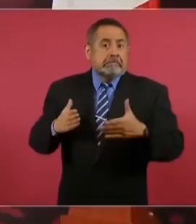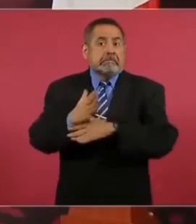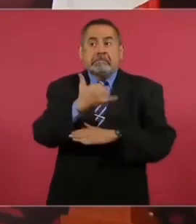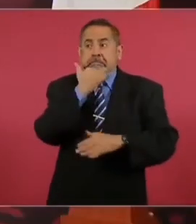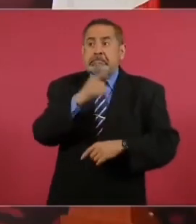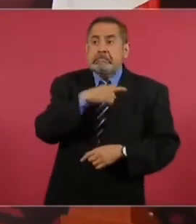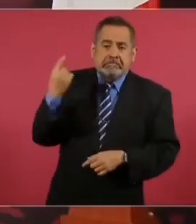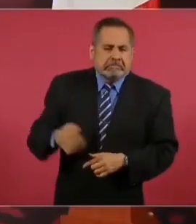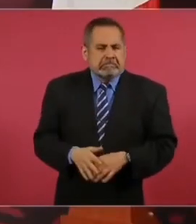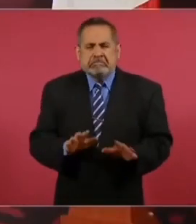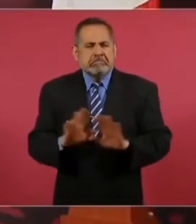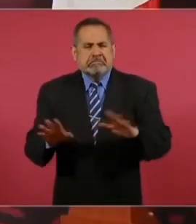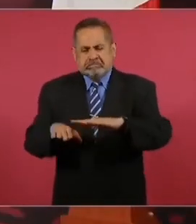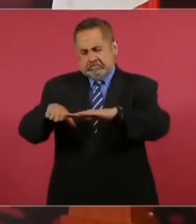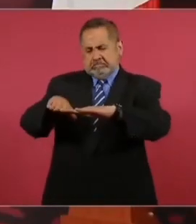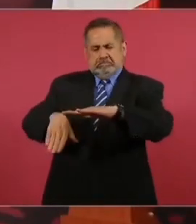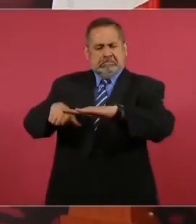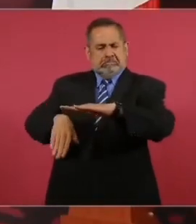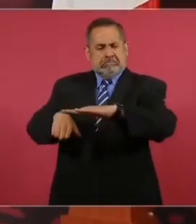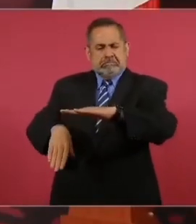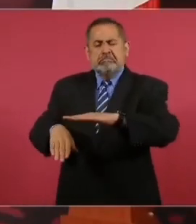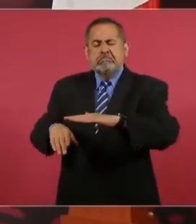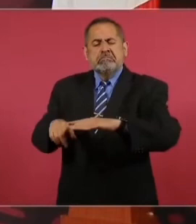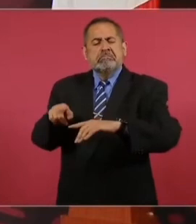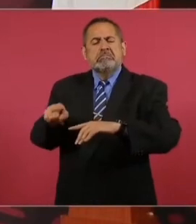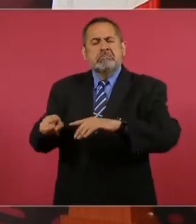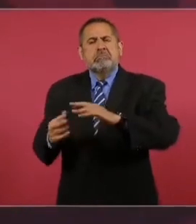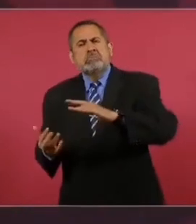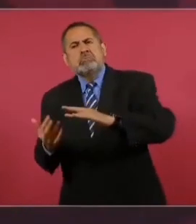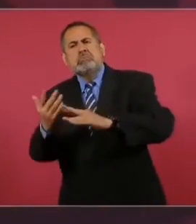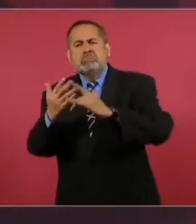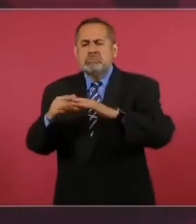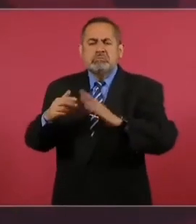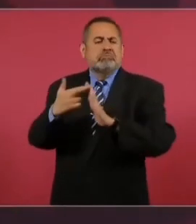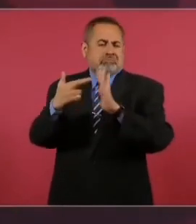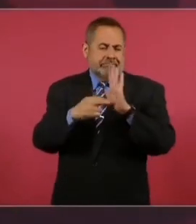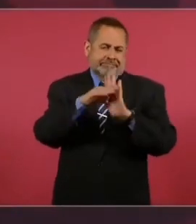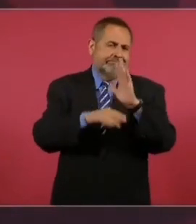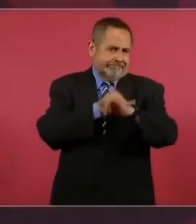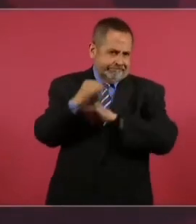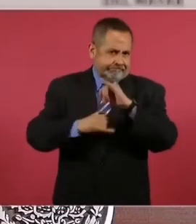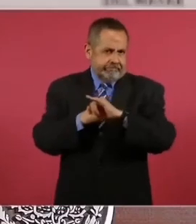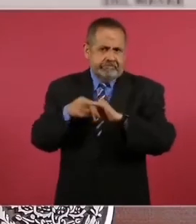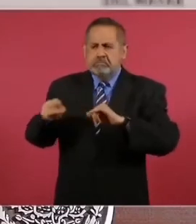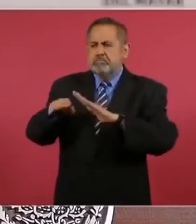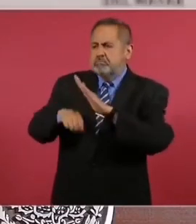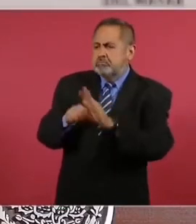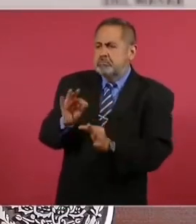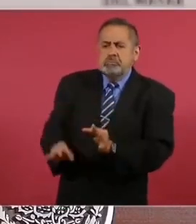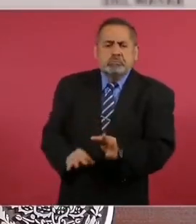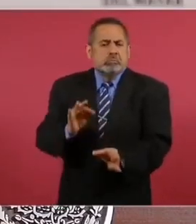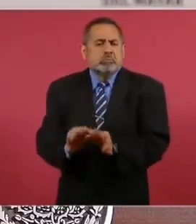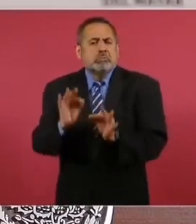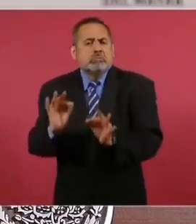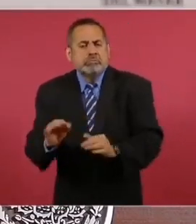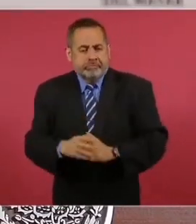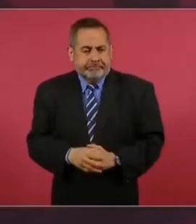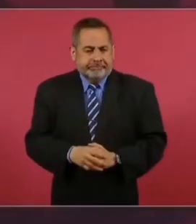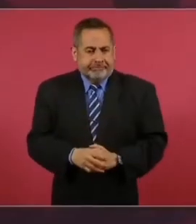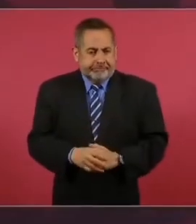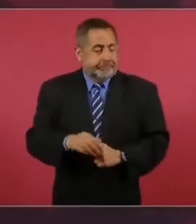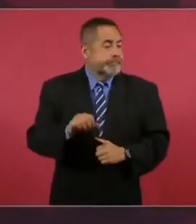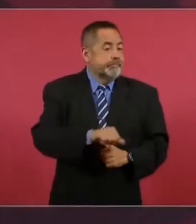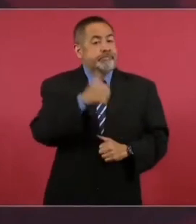norma está por abajo de la Norma y hay otras plantas no quiero